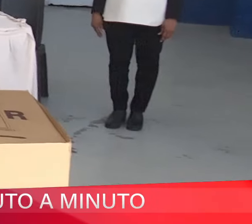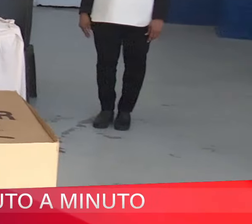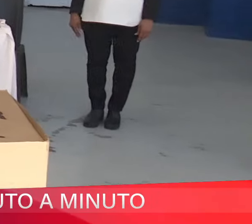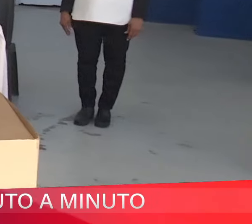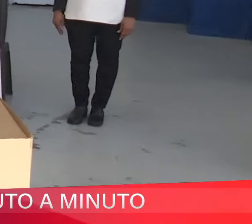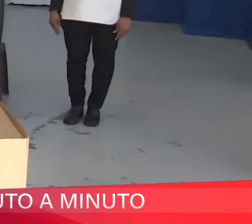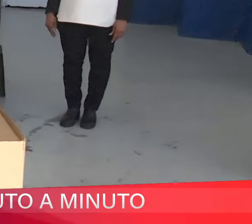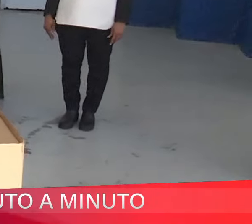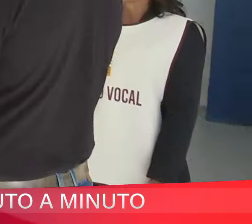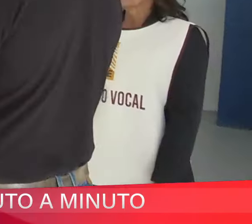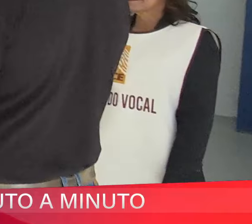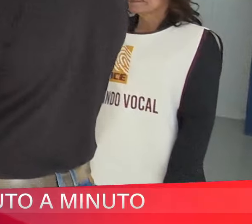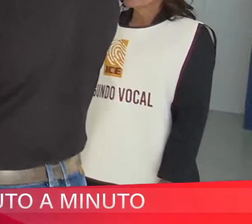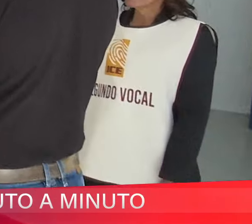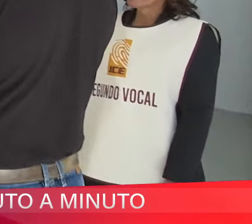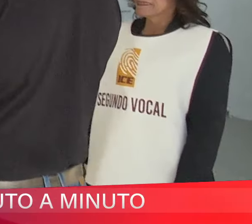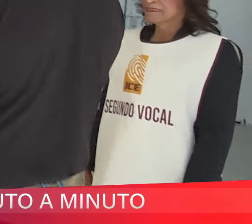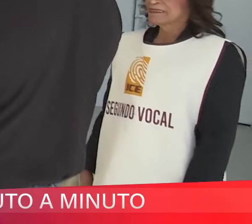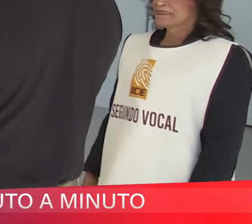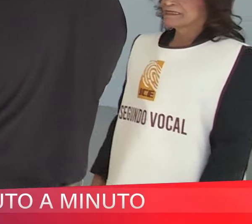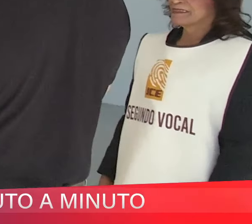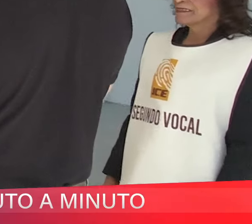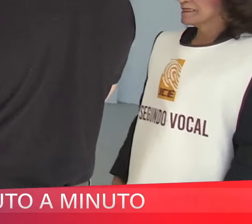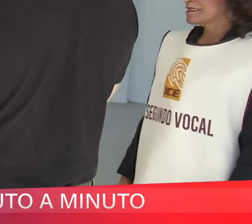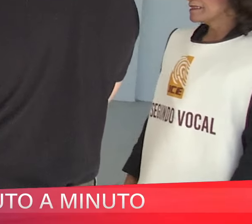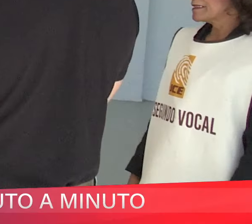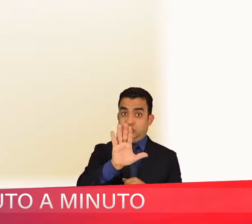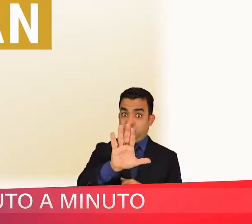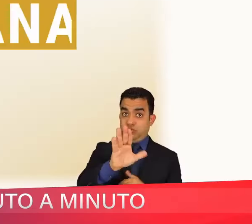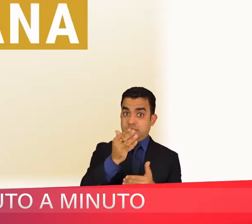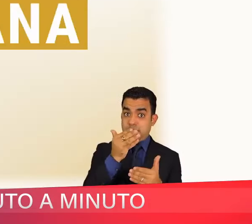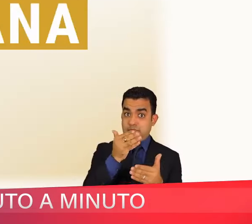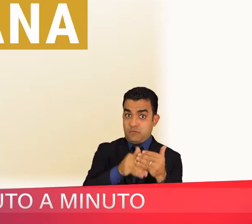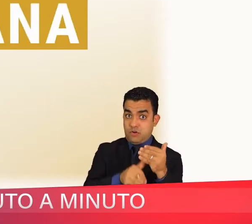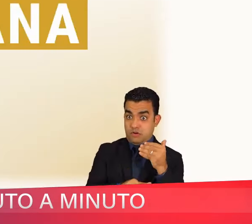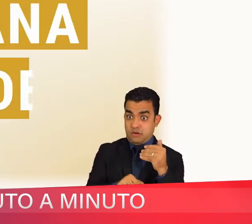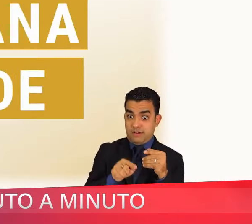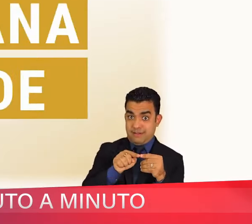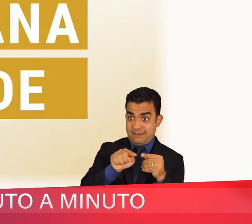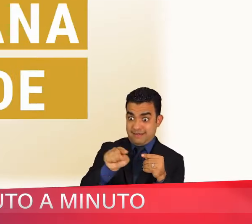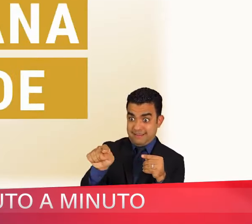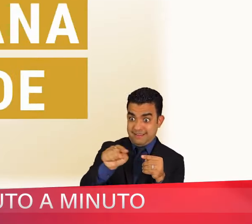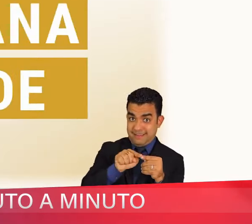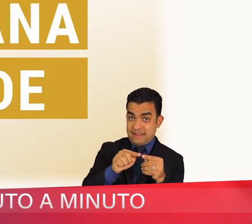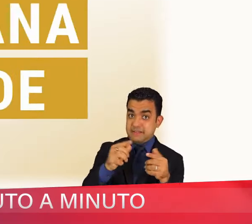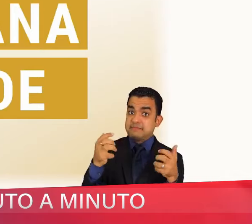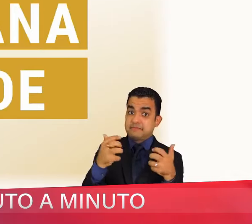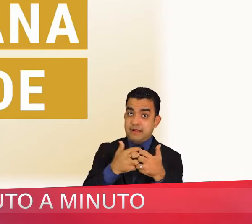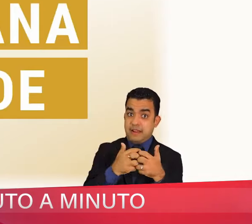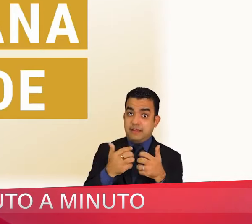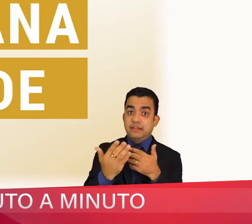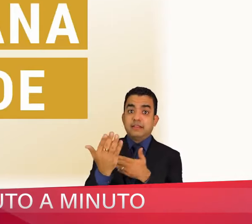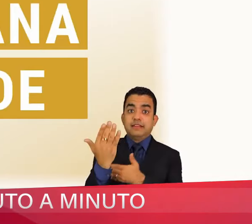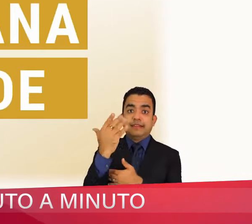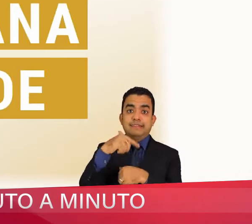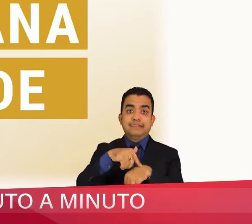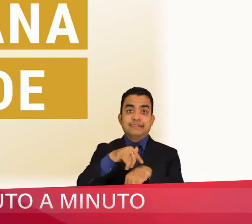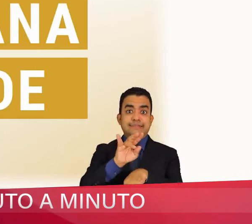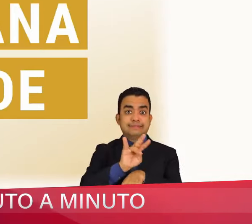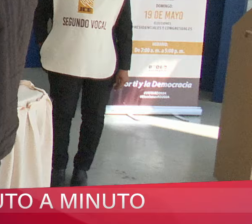escrutinio y el conteo son procesos manuales. La votación es desde las 7 de la mañana hasta las 5 de la